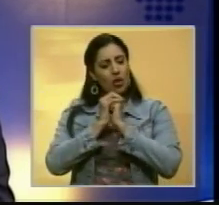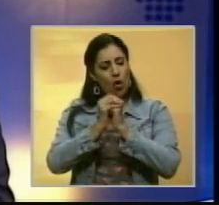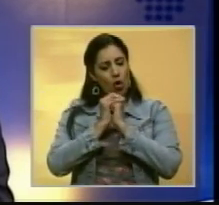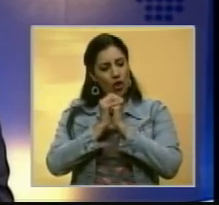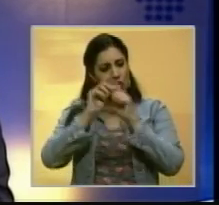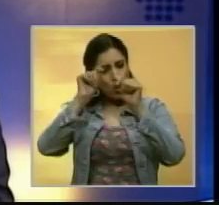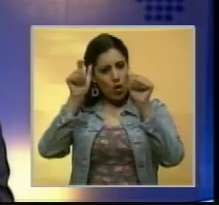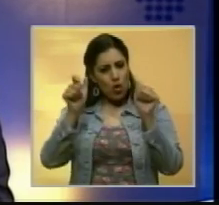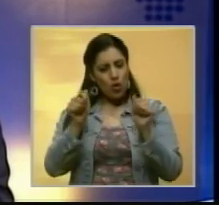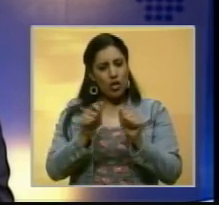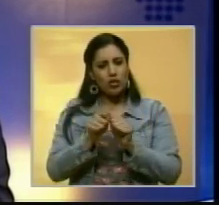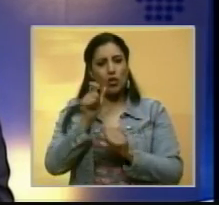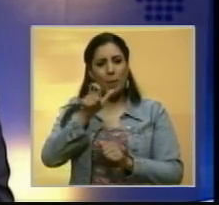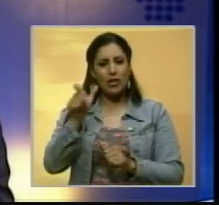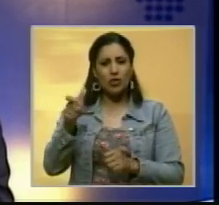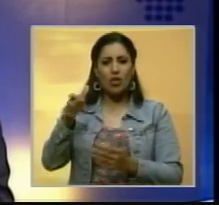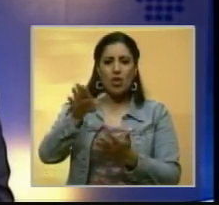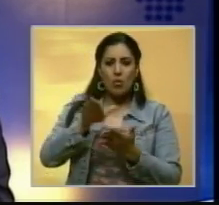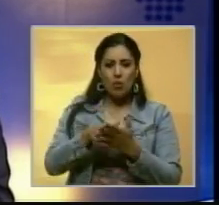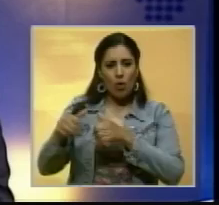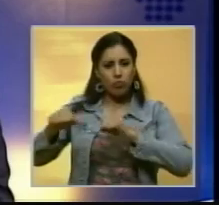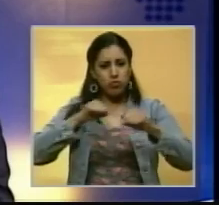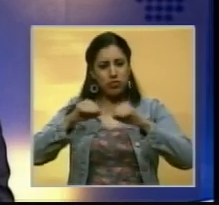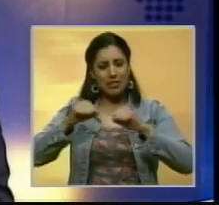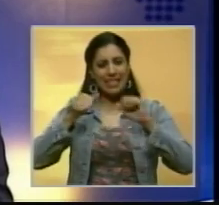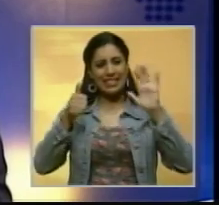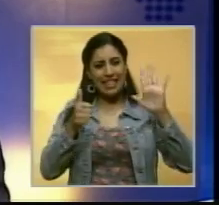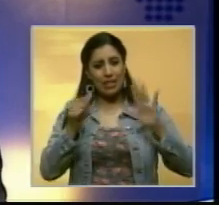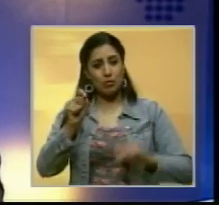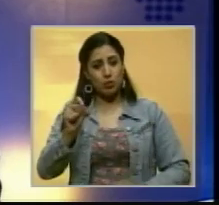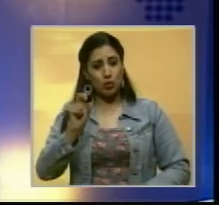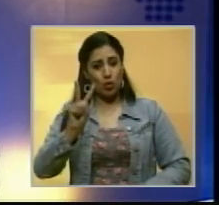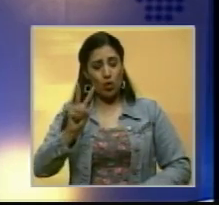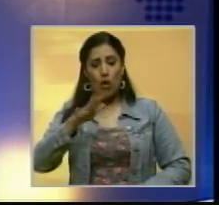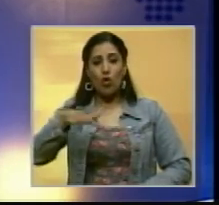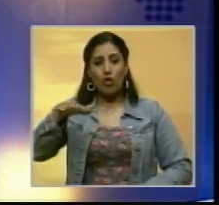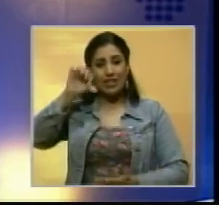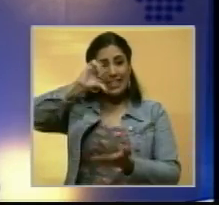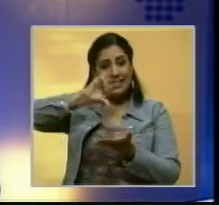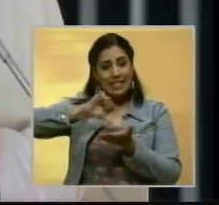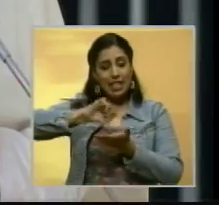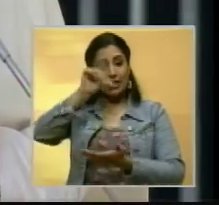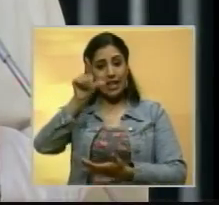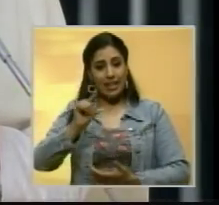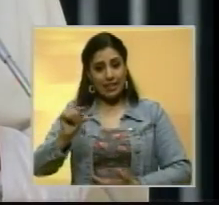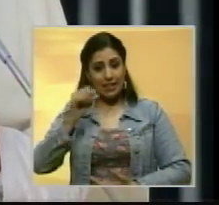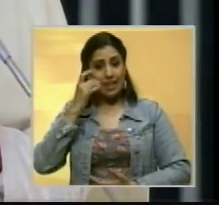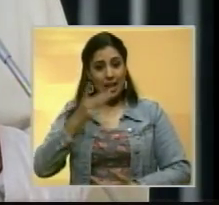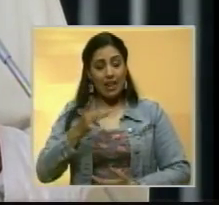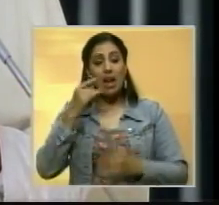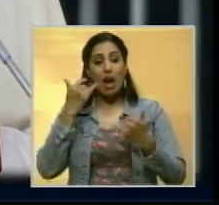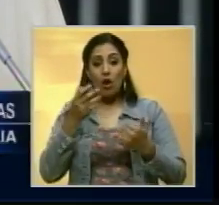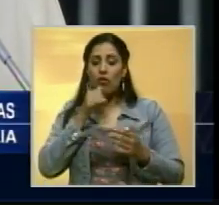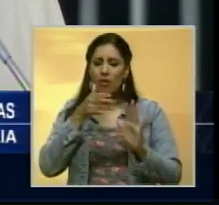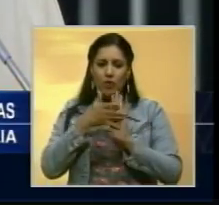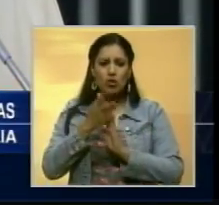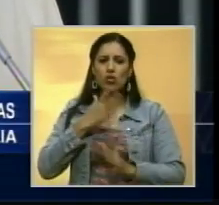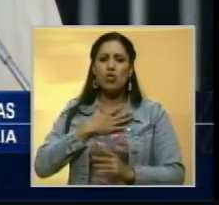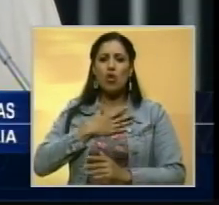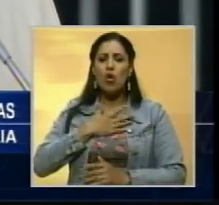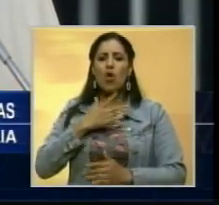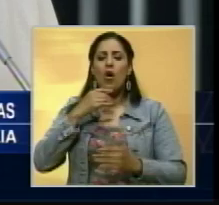un rosario en nombre de las víctimas del terremoto de magnitud 6,2 que sacudió el centro de Italia. El pontífice decidió no pronunciar